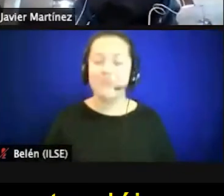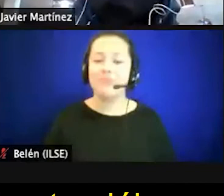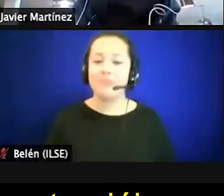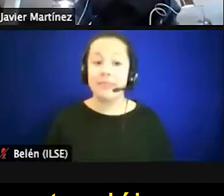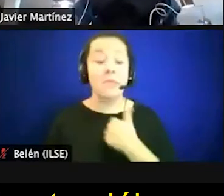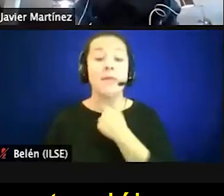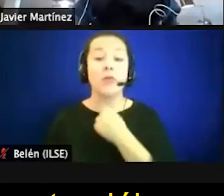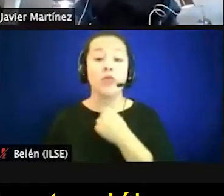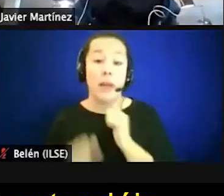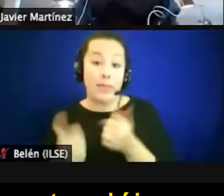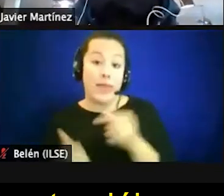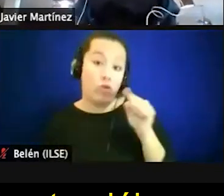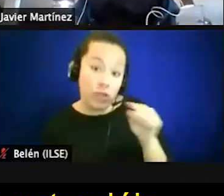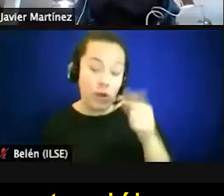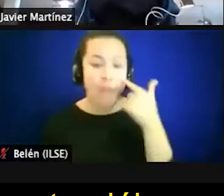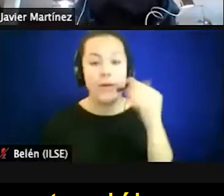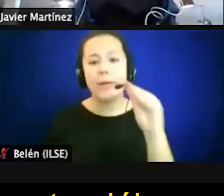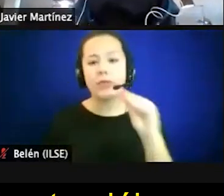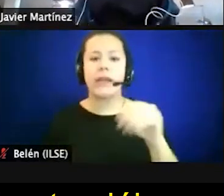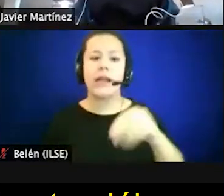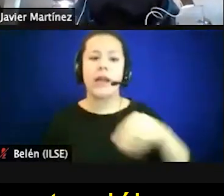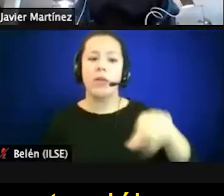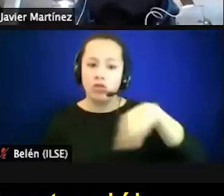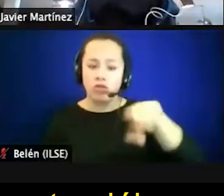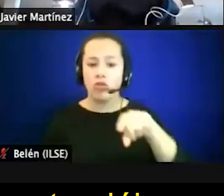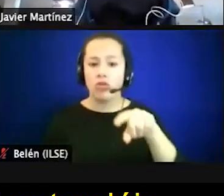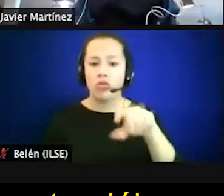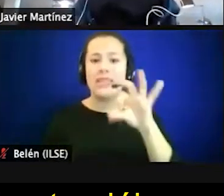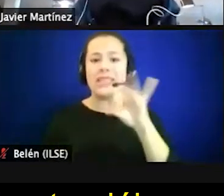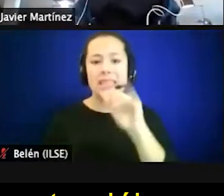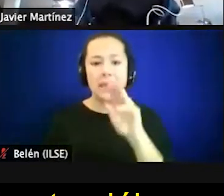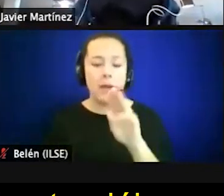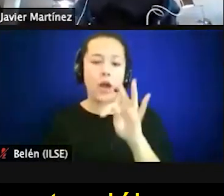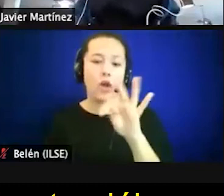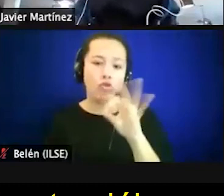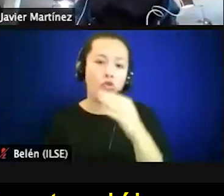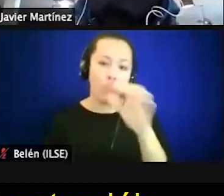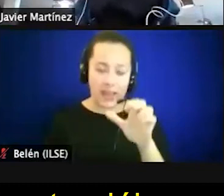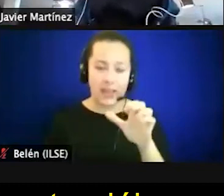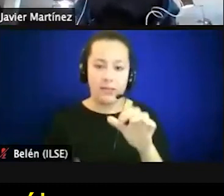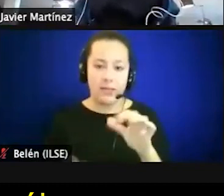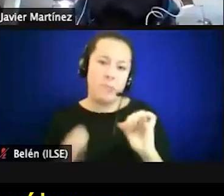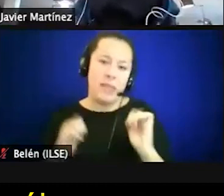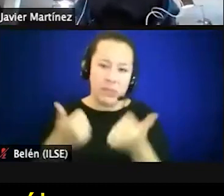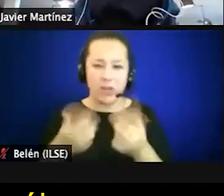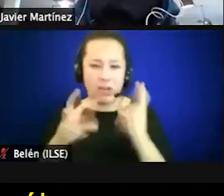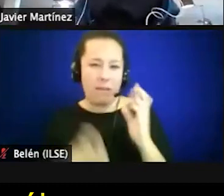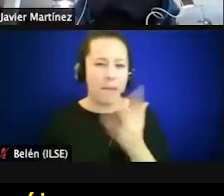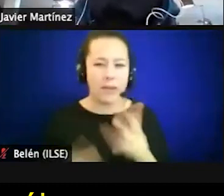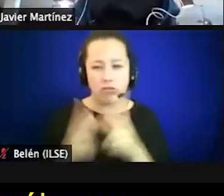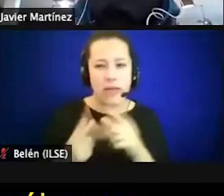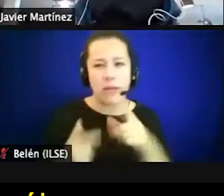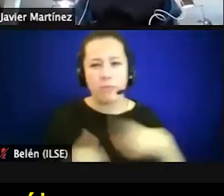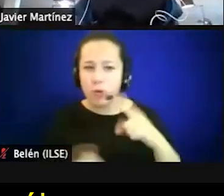comenzar contigo y preguntarte qué entendéis desde Ship2B por emprendimiento con impacto social. También qué acciones